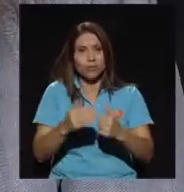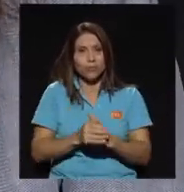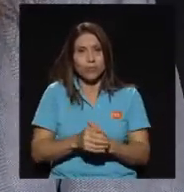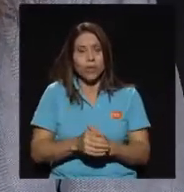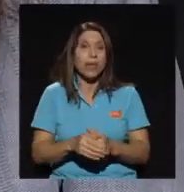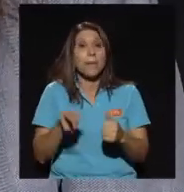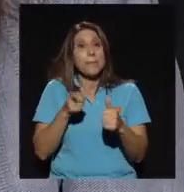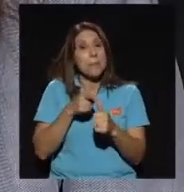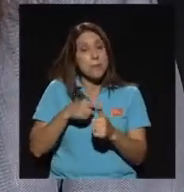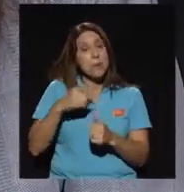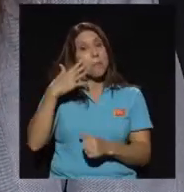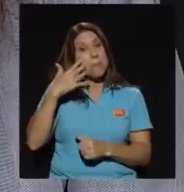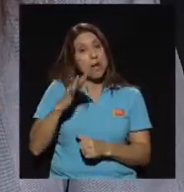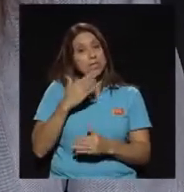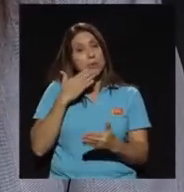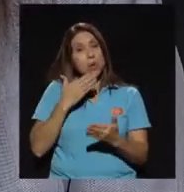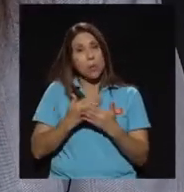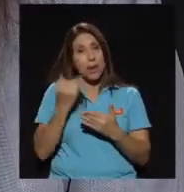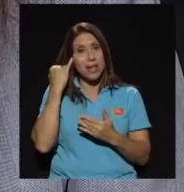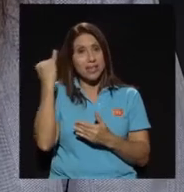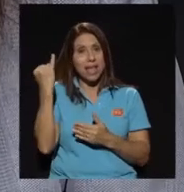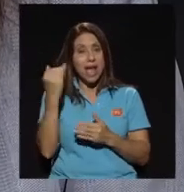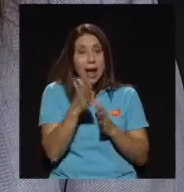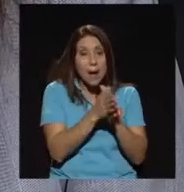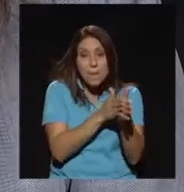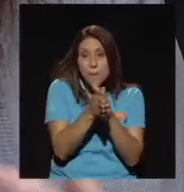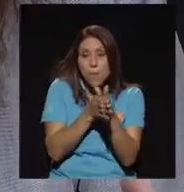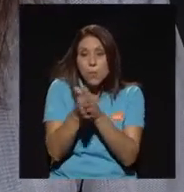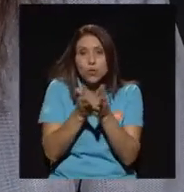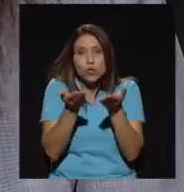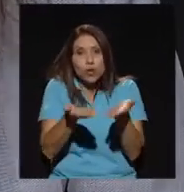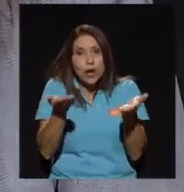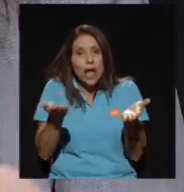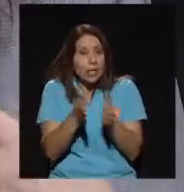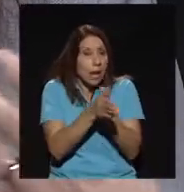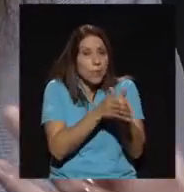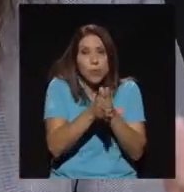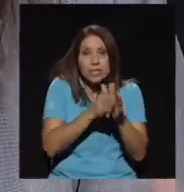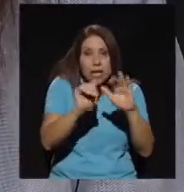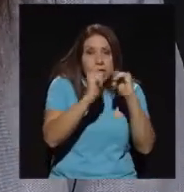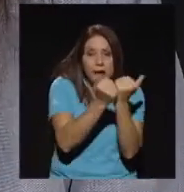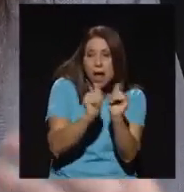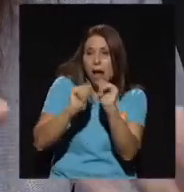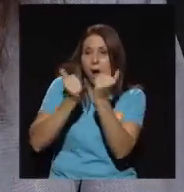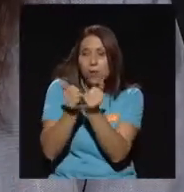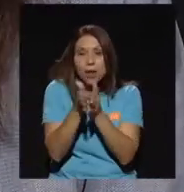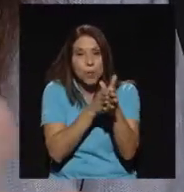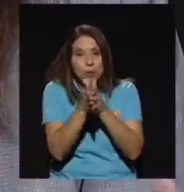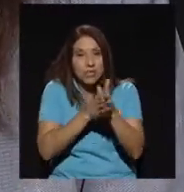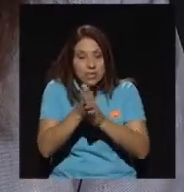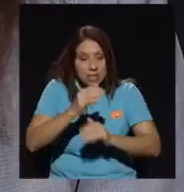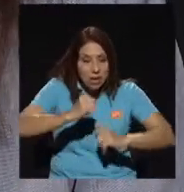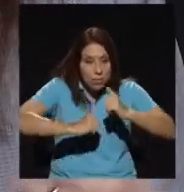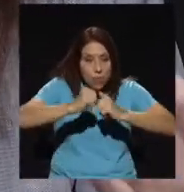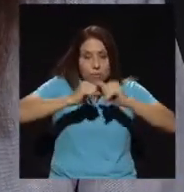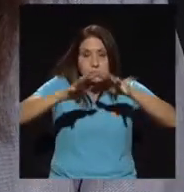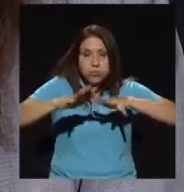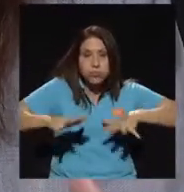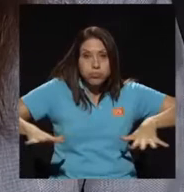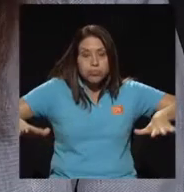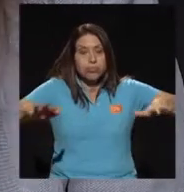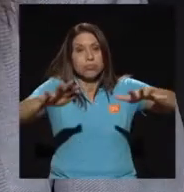principio parece una buena idea optimizar el uso de los recursos, ¿no? La planta física, las capacidades de gestión